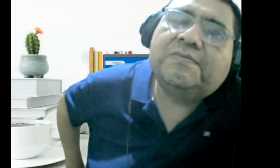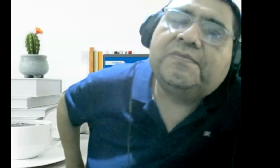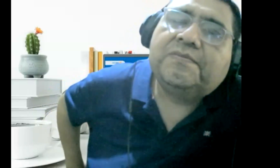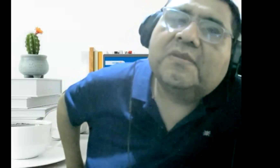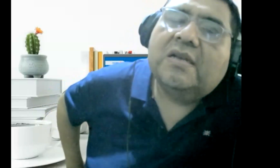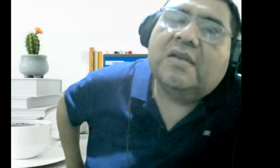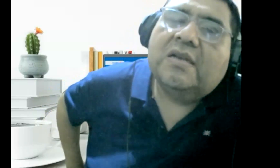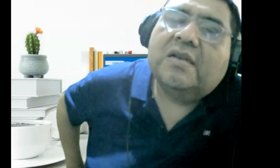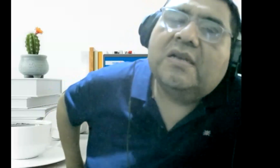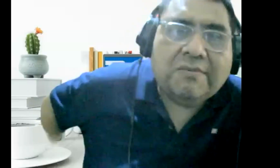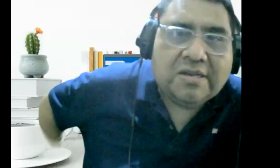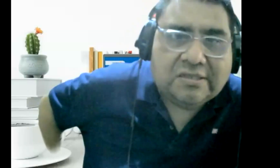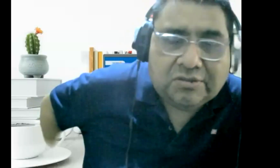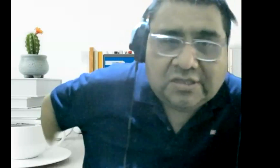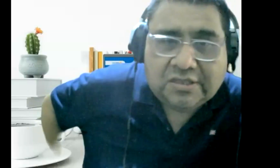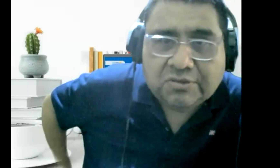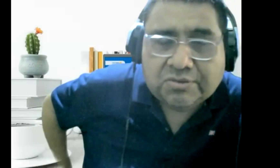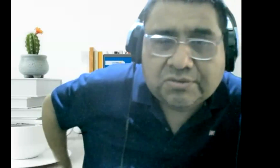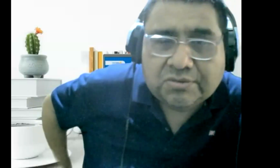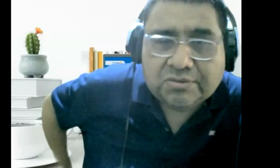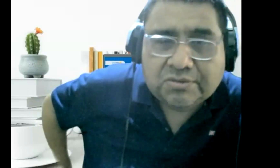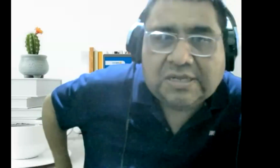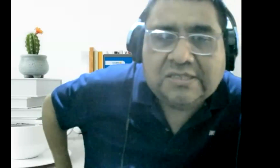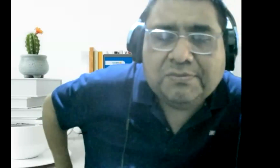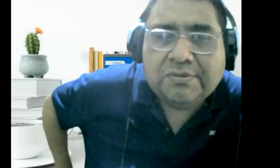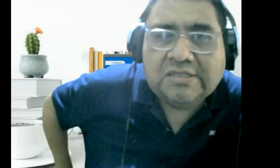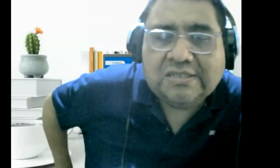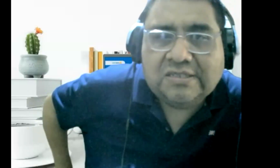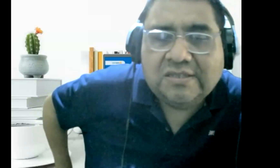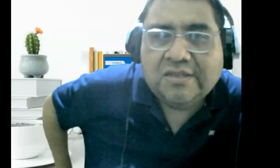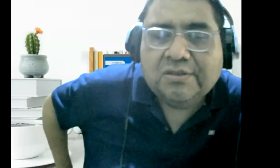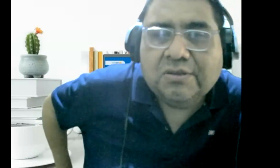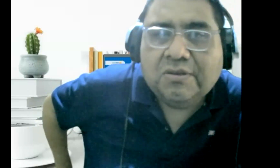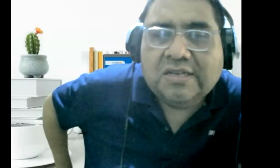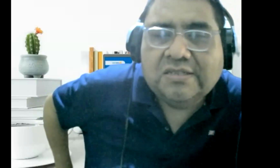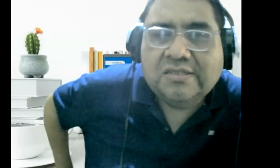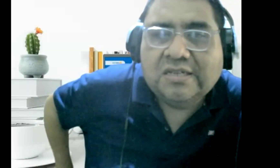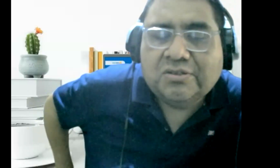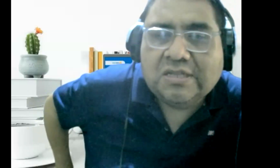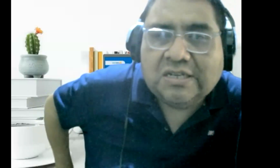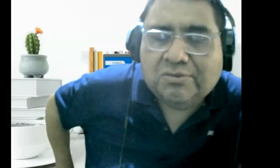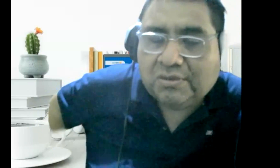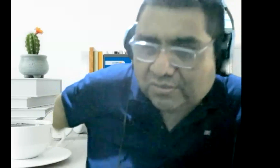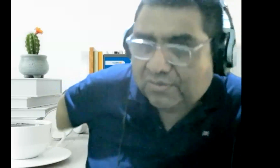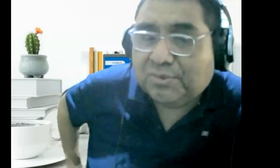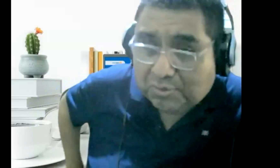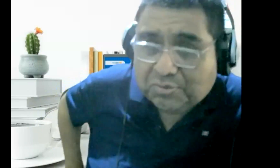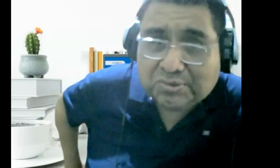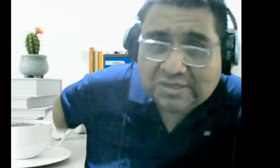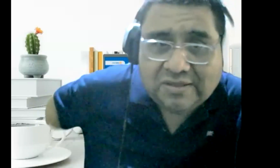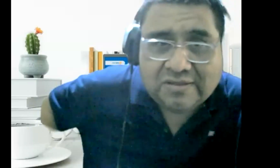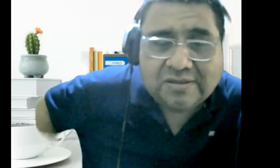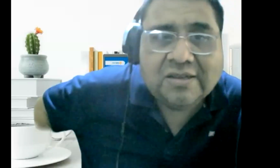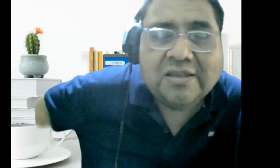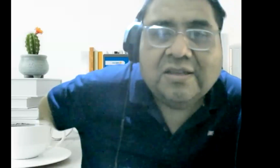esto? El programa 068 de emergencias por desastres. Todo lo que es gestión de riesgo, todo eso